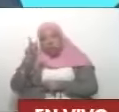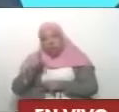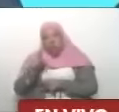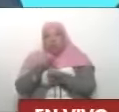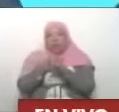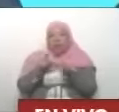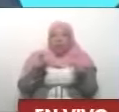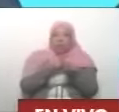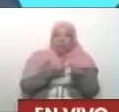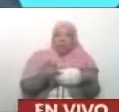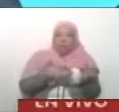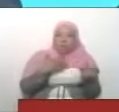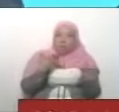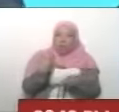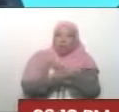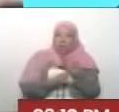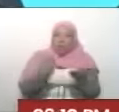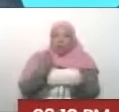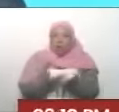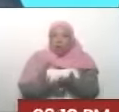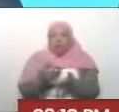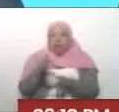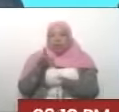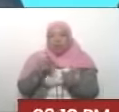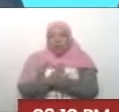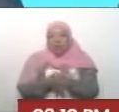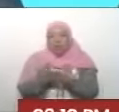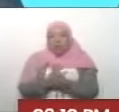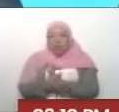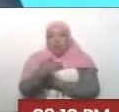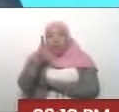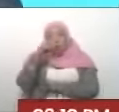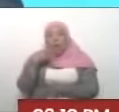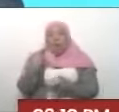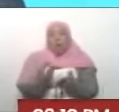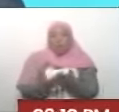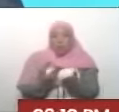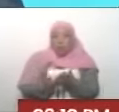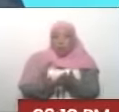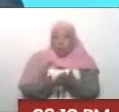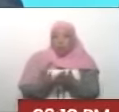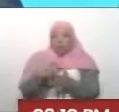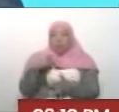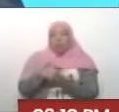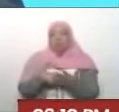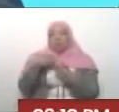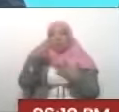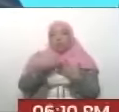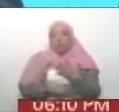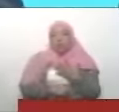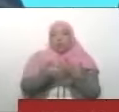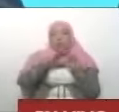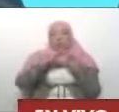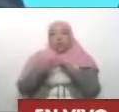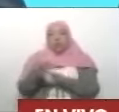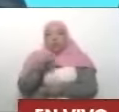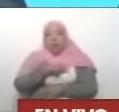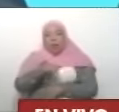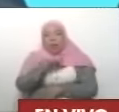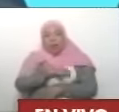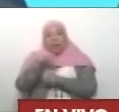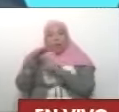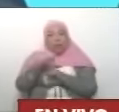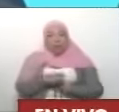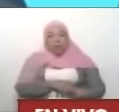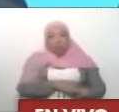dimensión de lo que pudiéramos llamar, según esa propuesta que usted hace, el proyecto colonial oligárquico. Porque